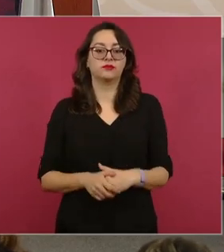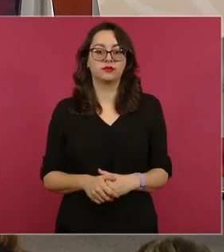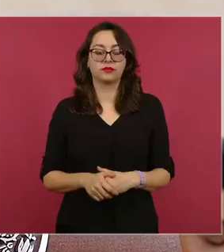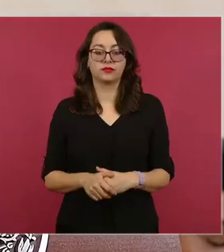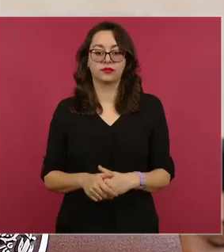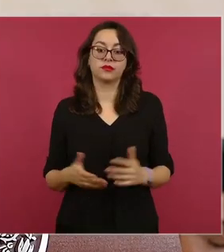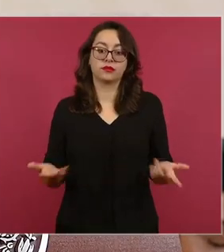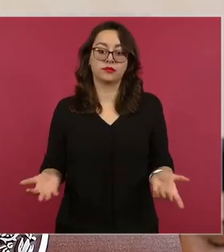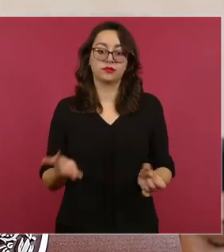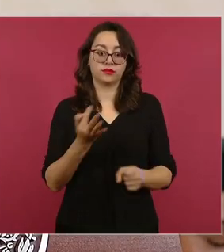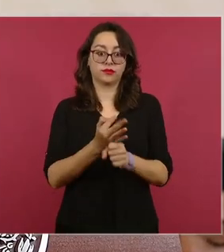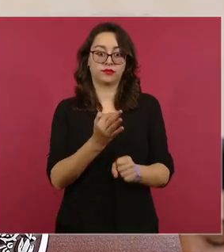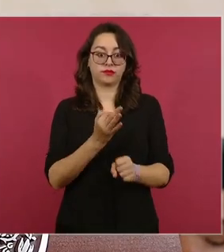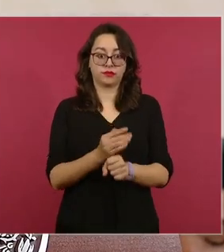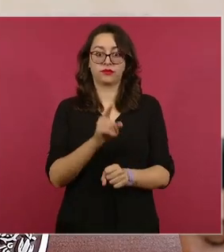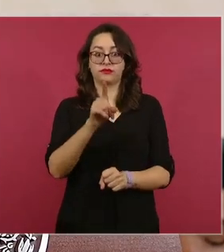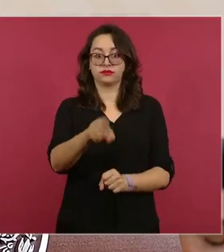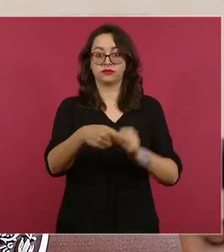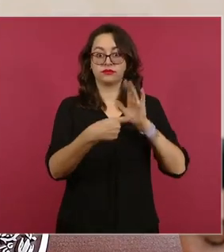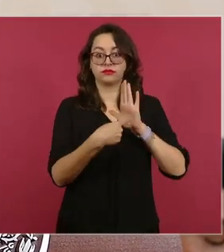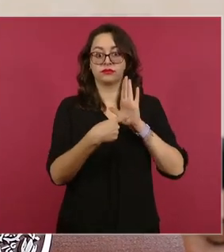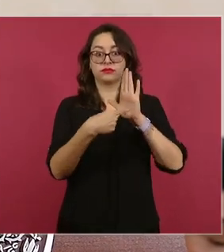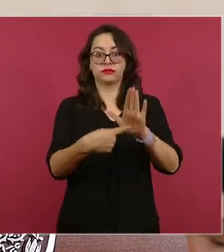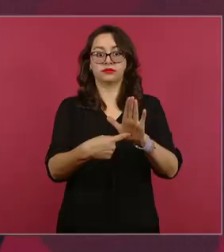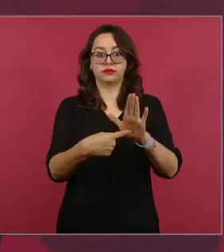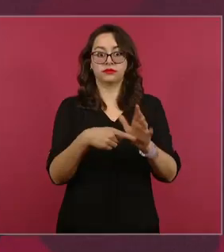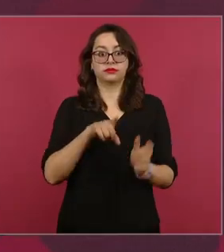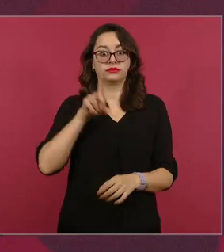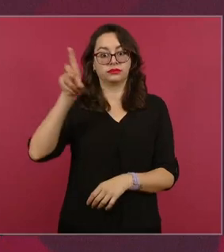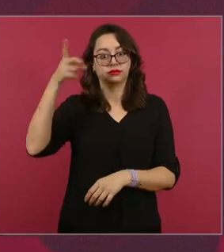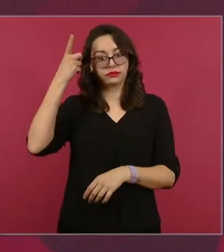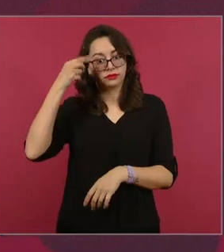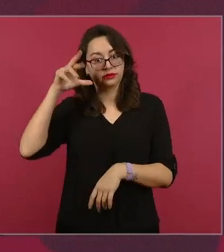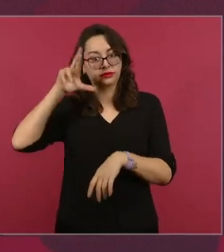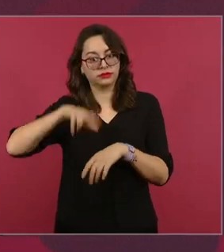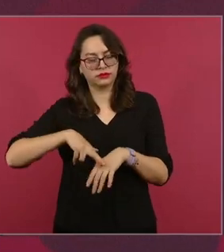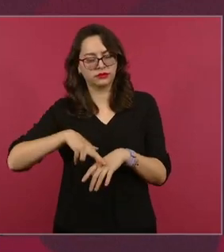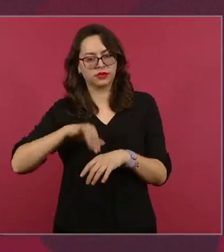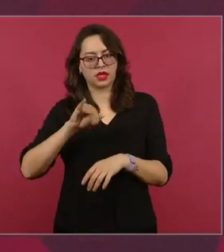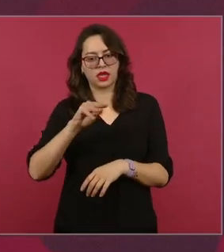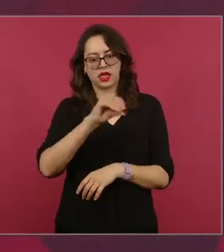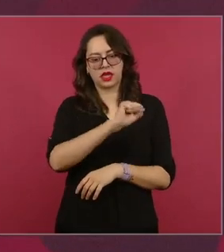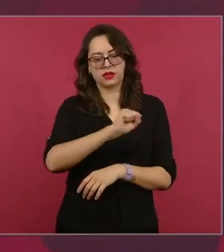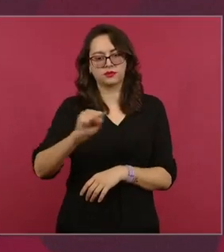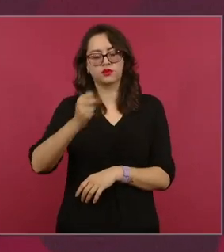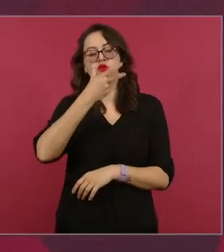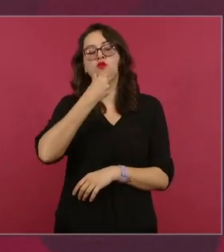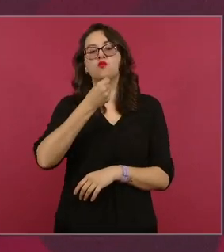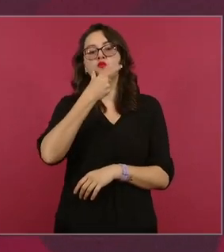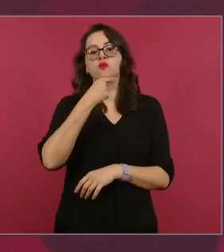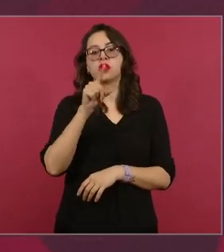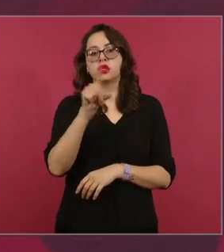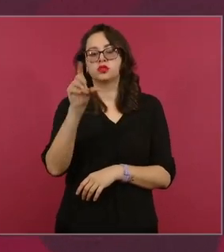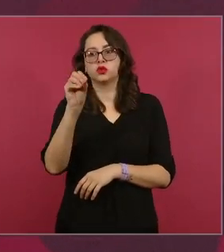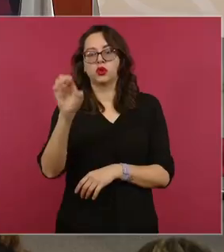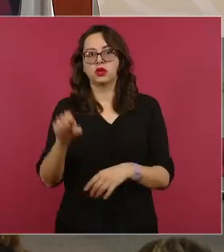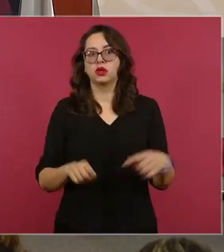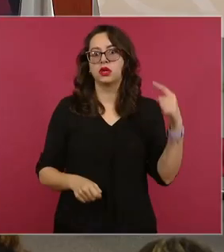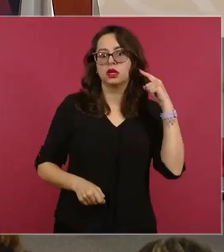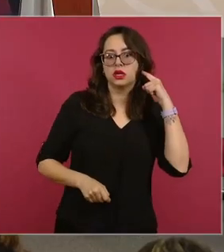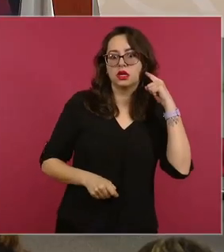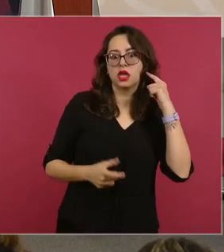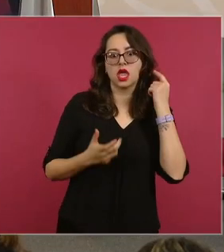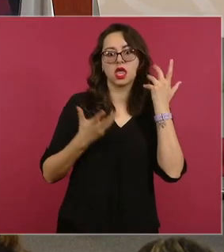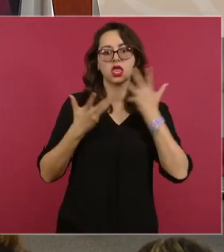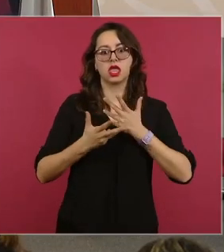con esta denuncia ya el director del Seguro Social, Zoe Robledo, va a tener que informar.